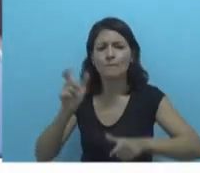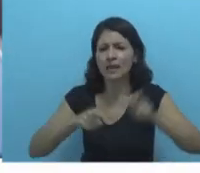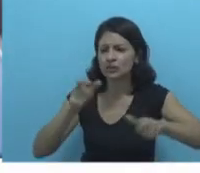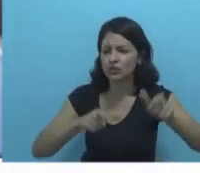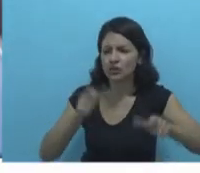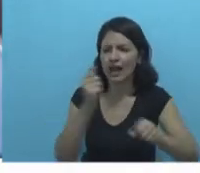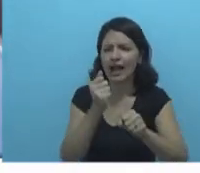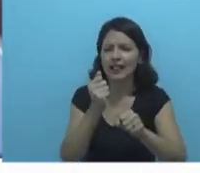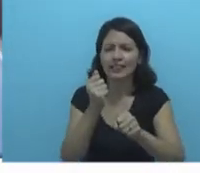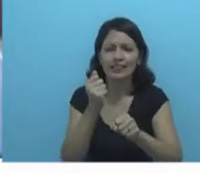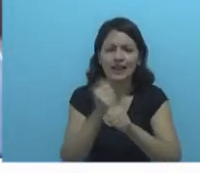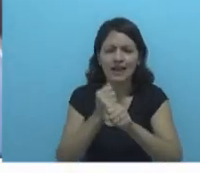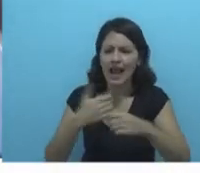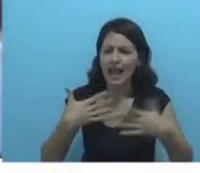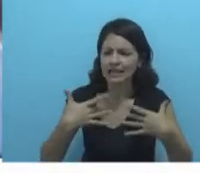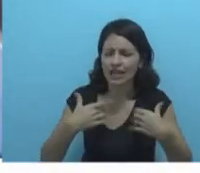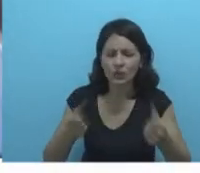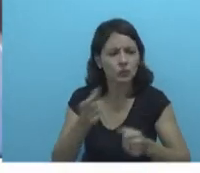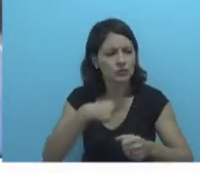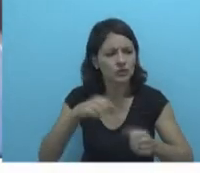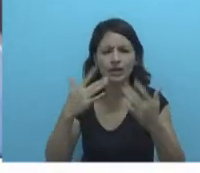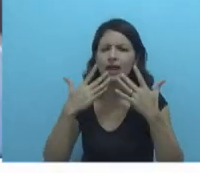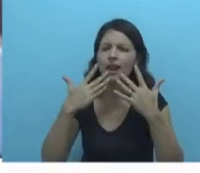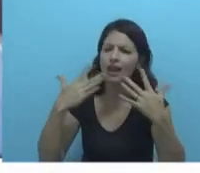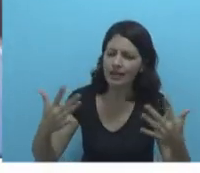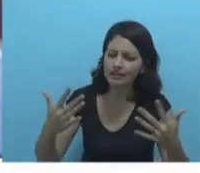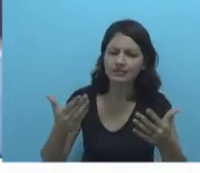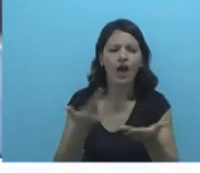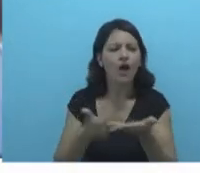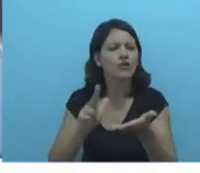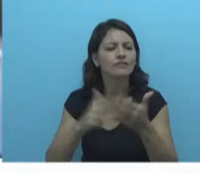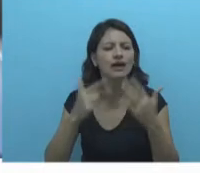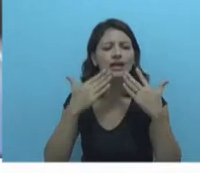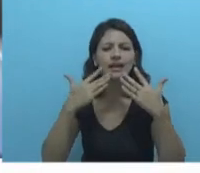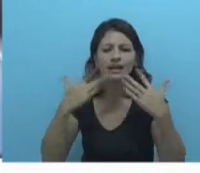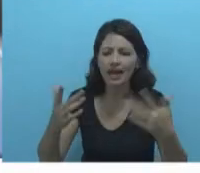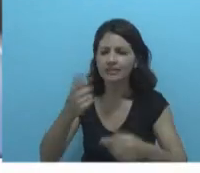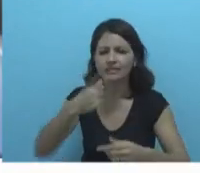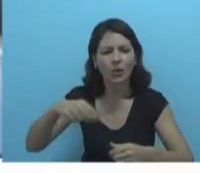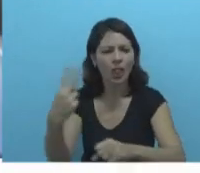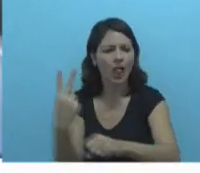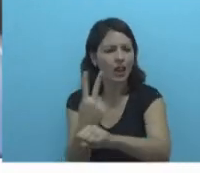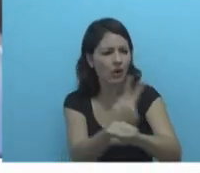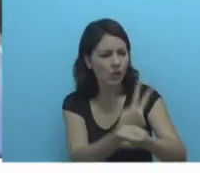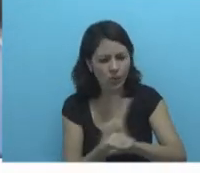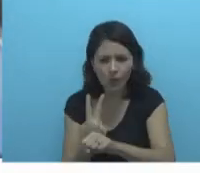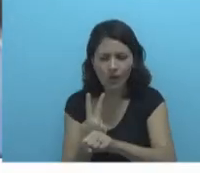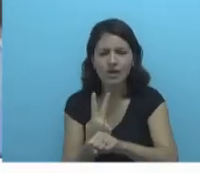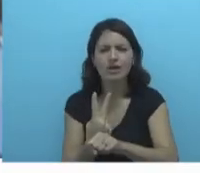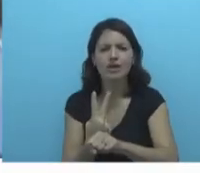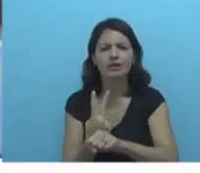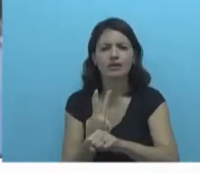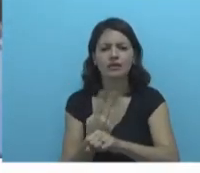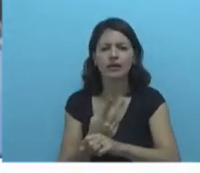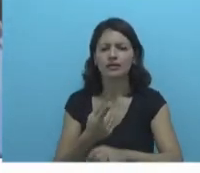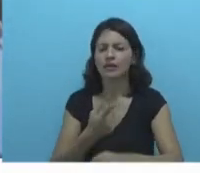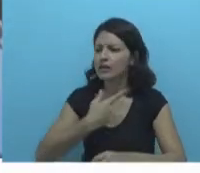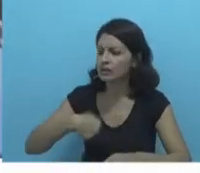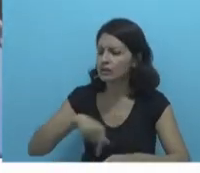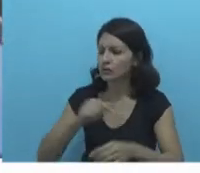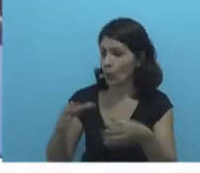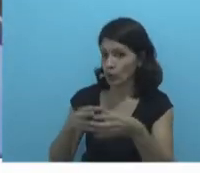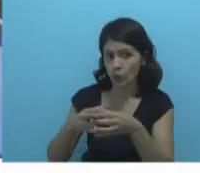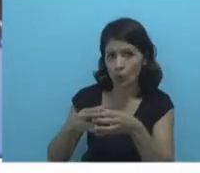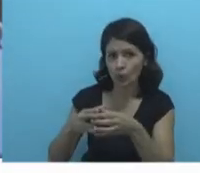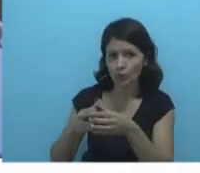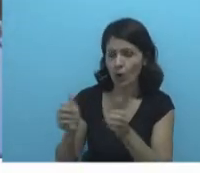de salud le queremos dar las gracias, les queremos decir una vez más gracias por cuidarnos, y hacemos una vez más también desde el Bloque